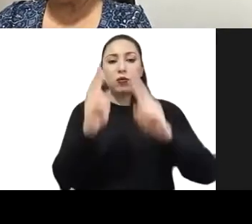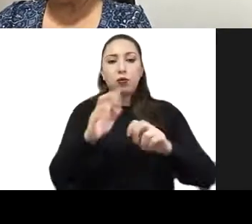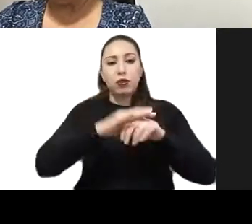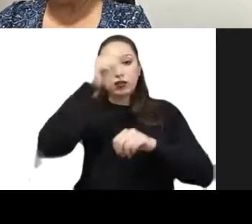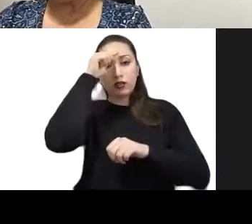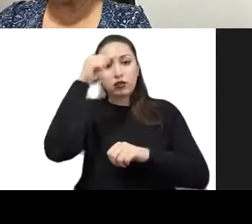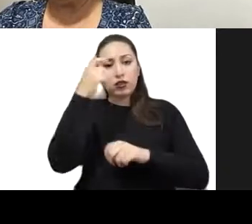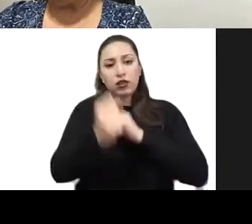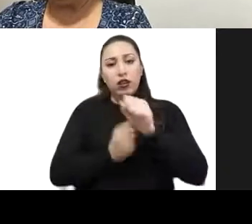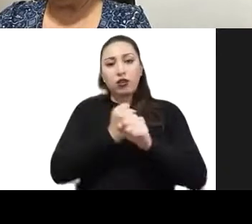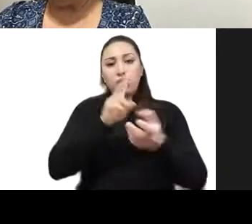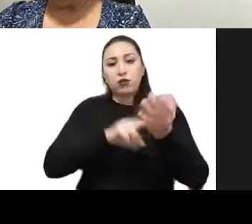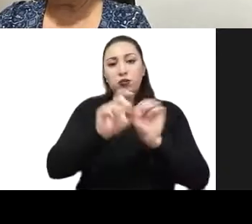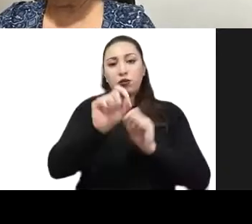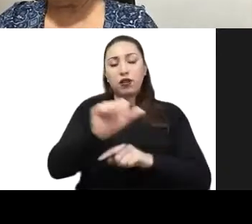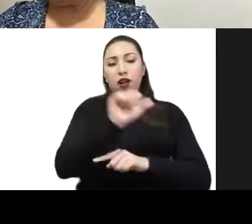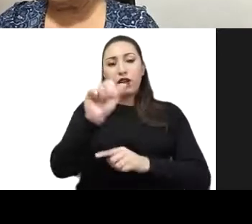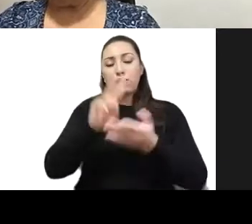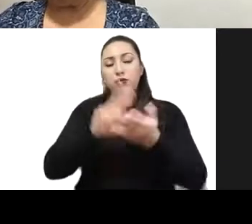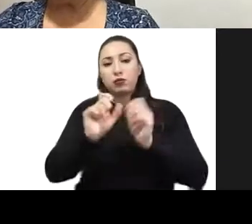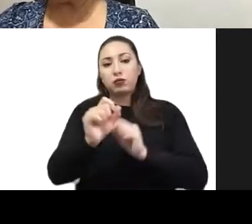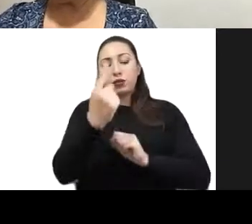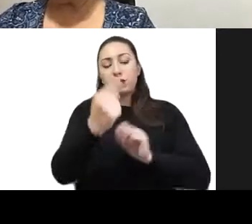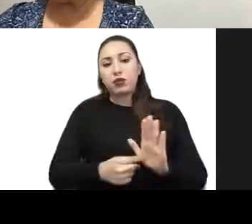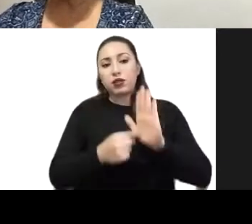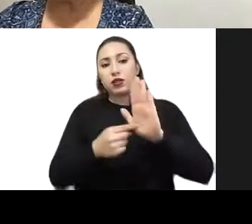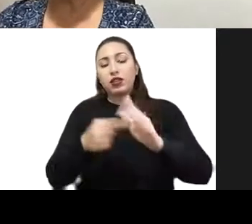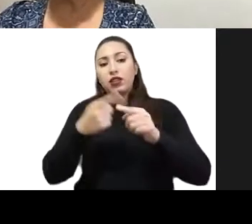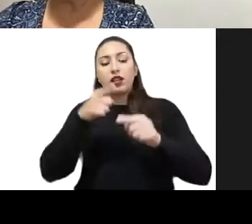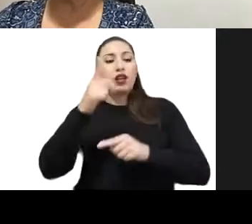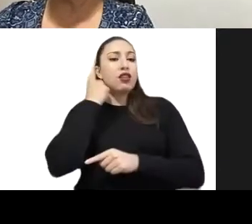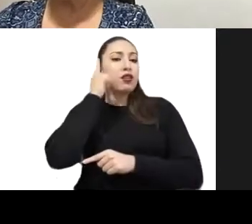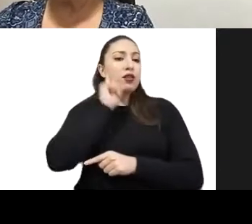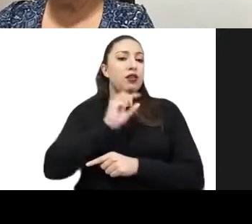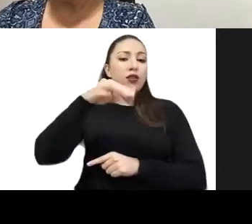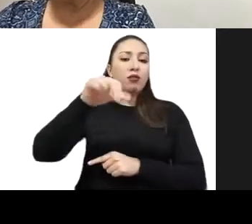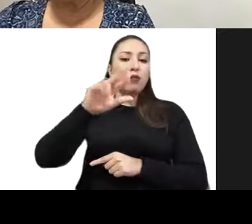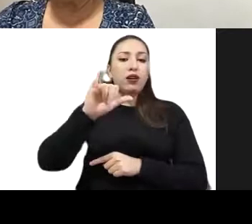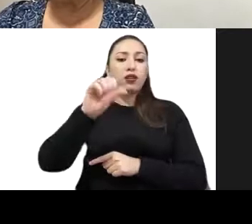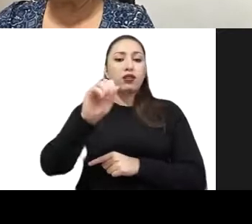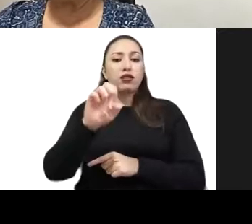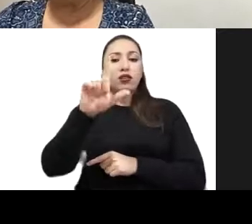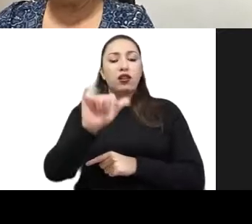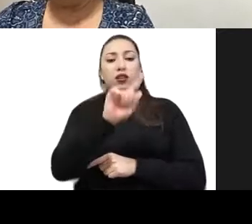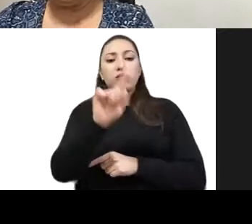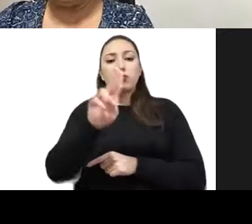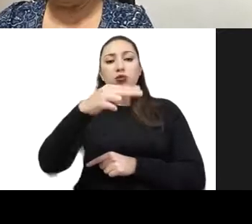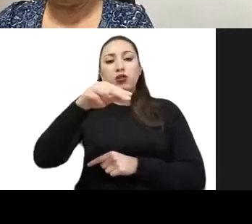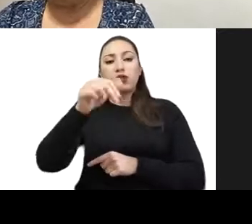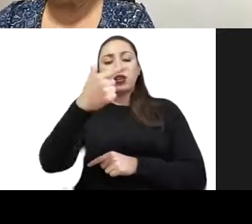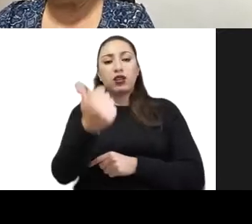escolar 2020-2021, presentada por la diputada Marisela Zúñiga Zenón del Grupo Parlamentario